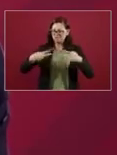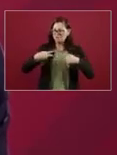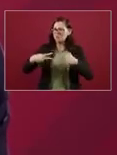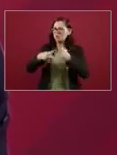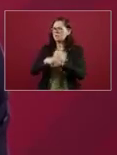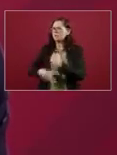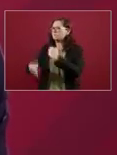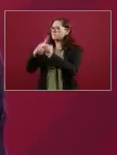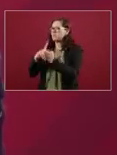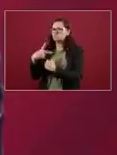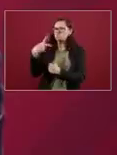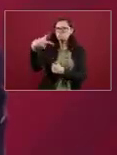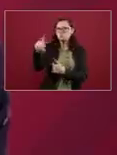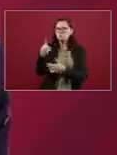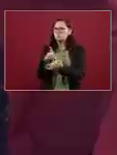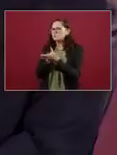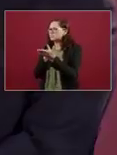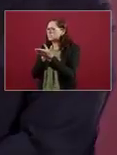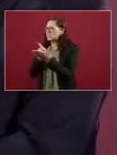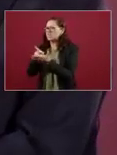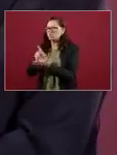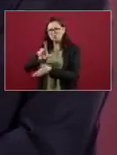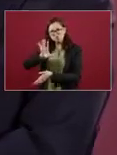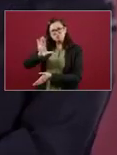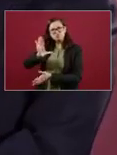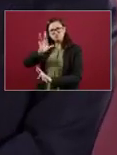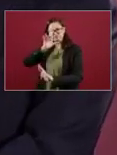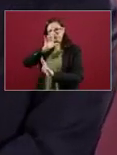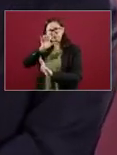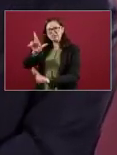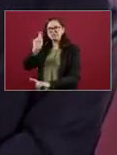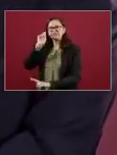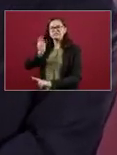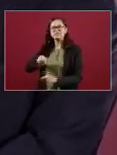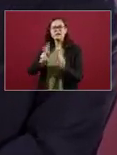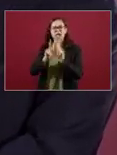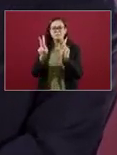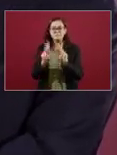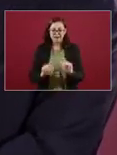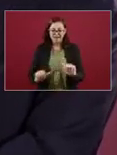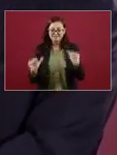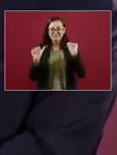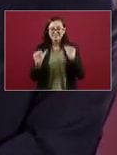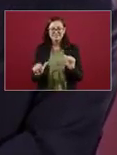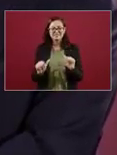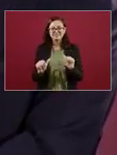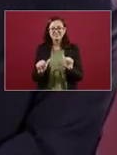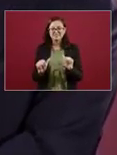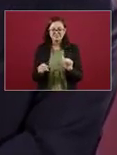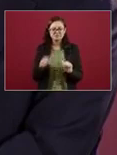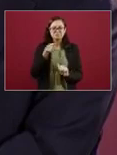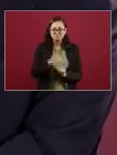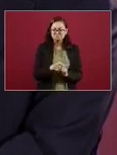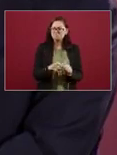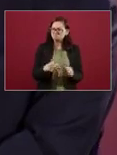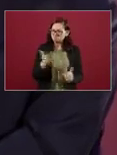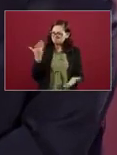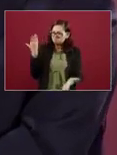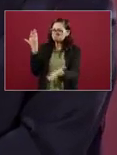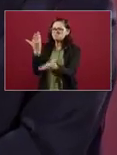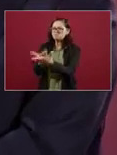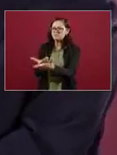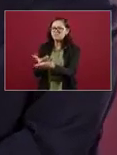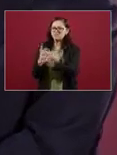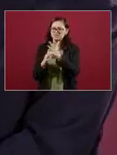al derecho ajeno es la paz. Acaba de pasar eso y envía una reforma a la Constitución, pero